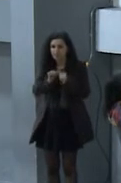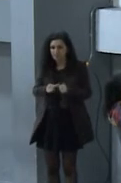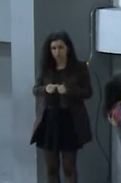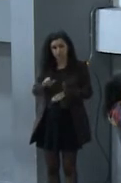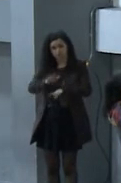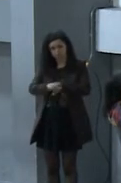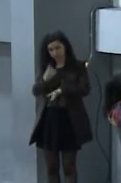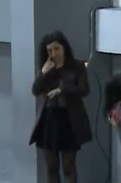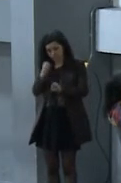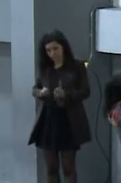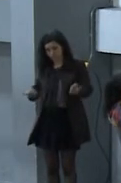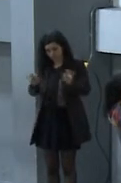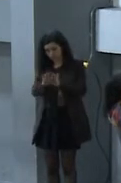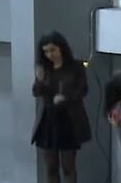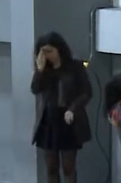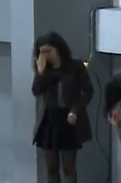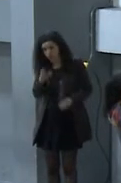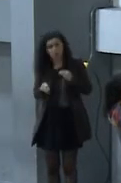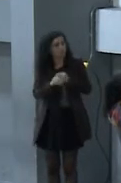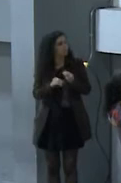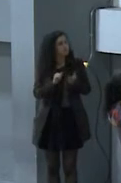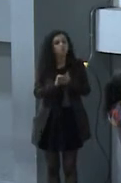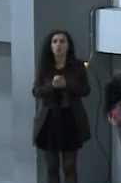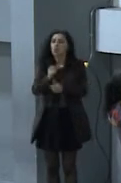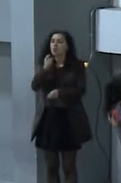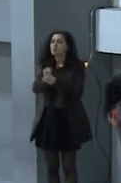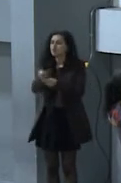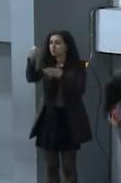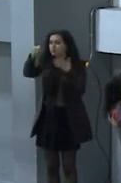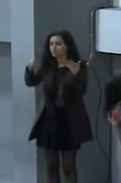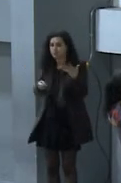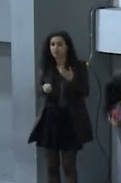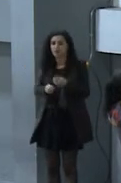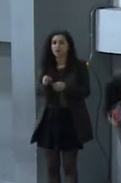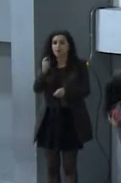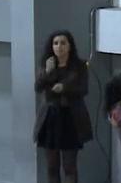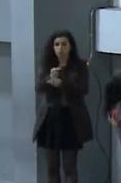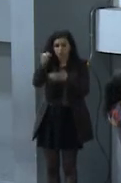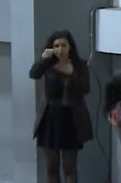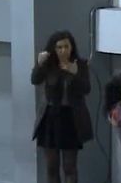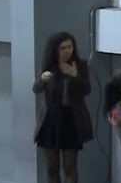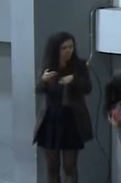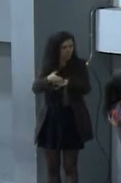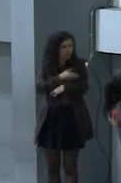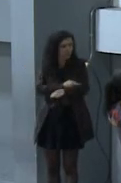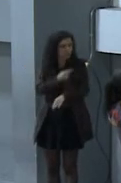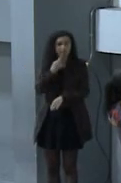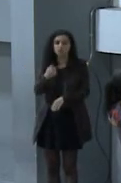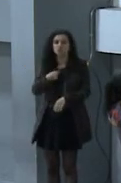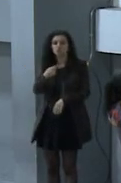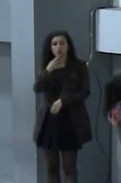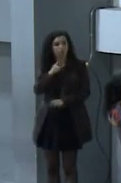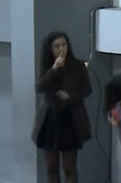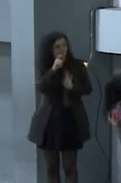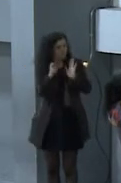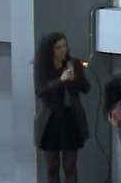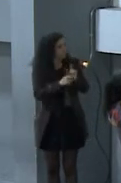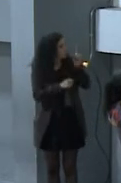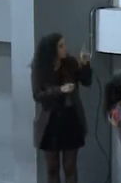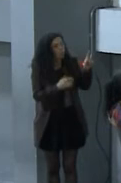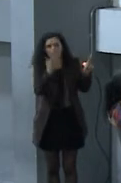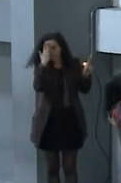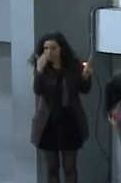es importante tenerlo en cuenta. Sobre las garantías, el punto 3 de garantías que aquí se mencionó, resalto ese punto,